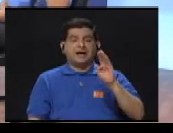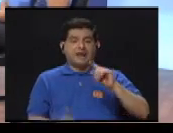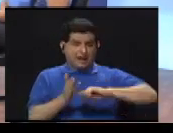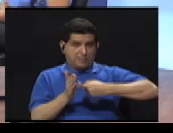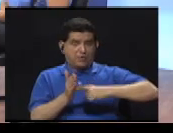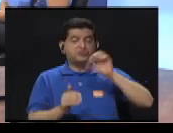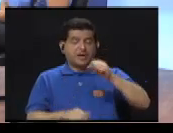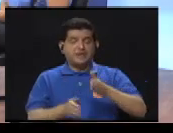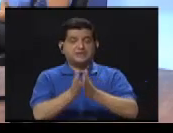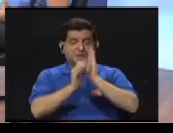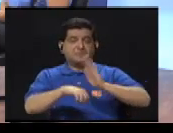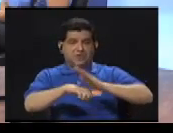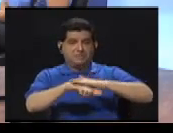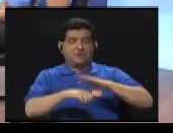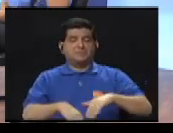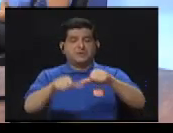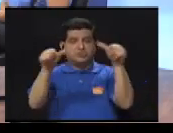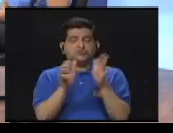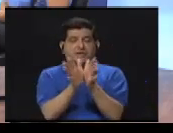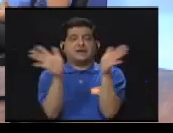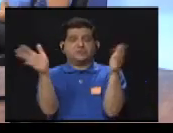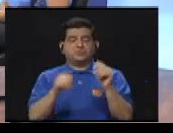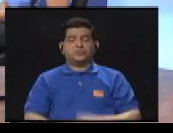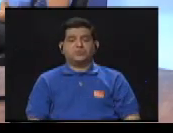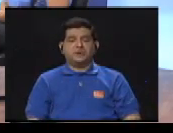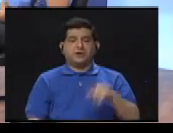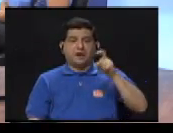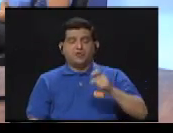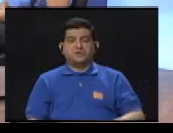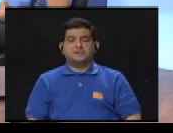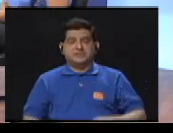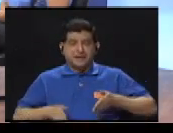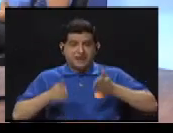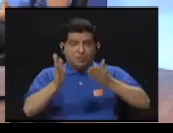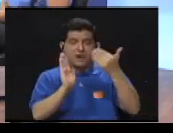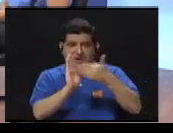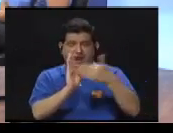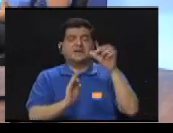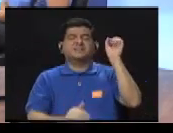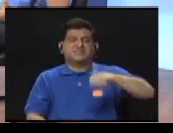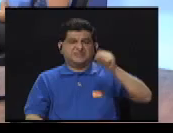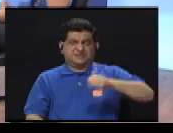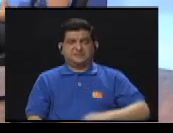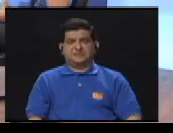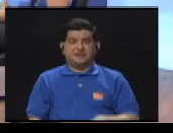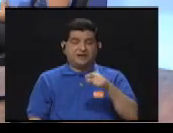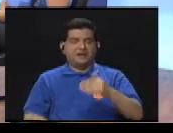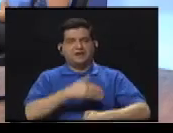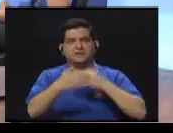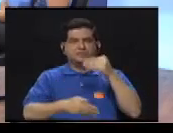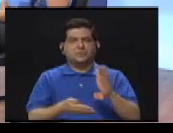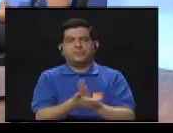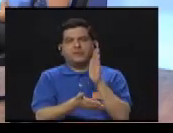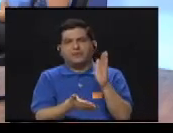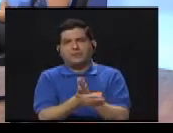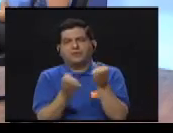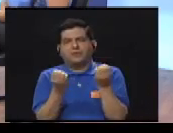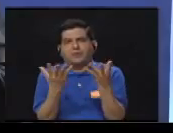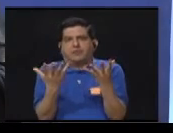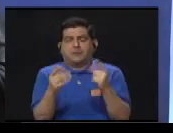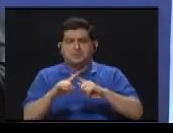piden permiso a uno si ya es como una zona más pública. Claro. O hay que cortar una calle. Ahí sí se complica porque claro. Es bastante burocrático el trámite. Muy